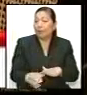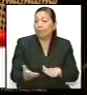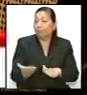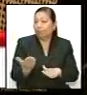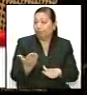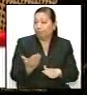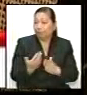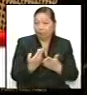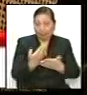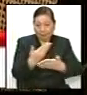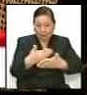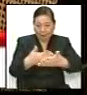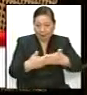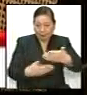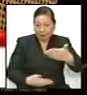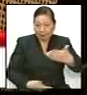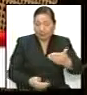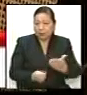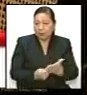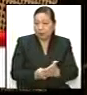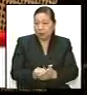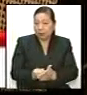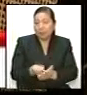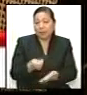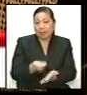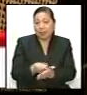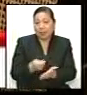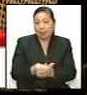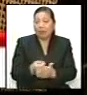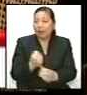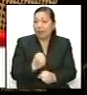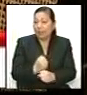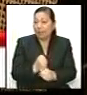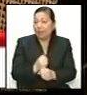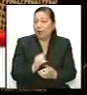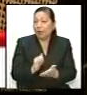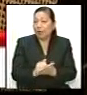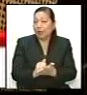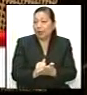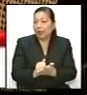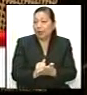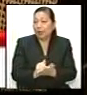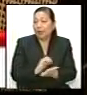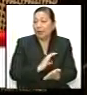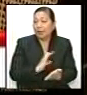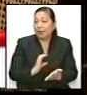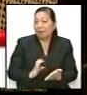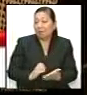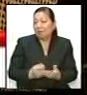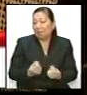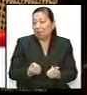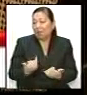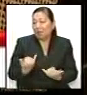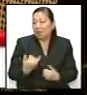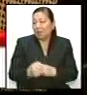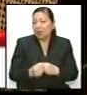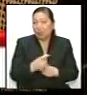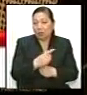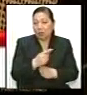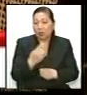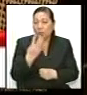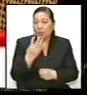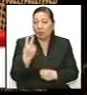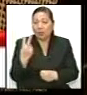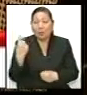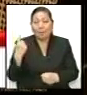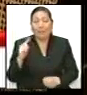Solicitaría la relación de estos profesionales, los montos de sus honorarios y las labores que cumplen, considerando que el Estado le costará este año 142